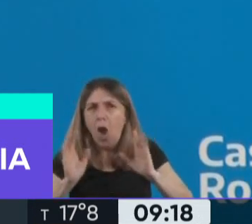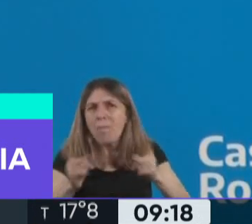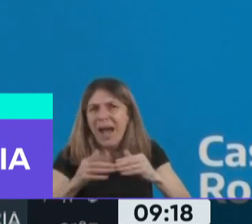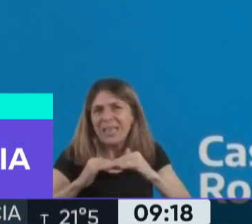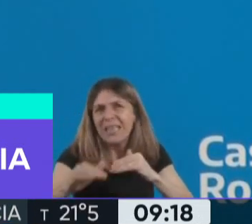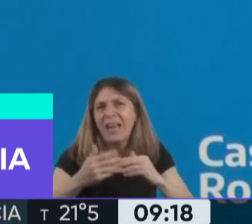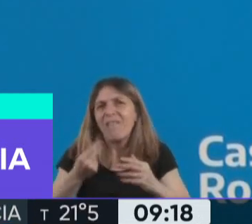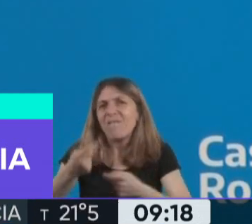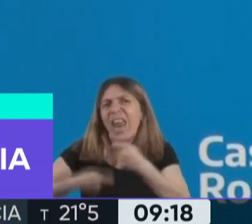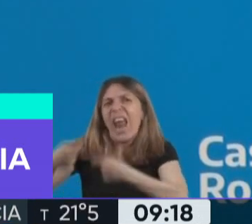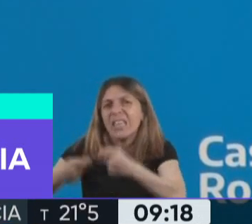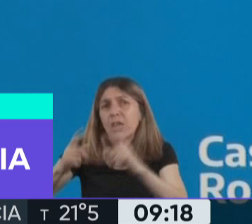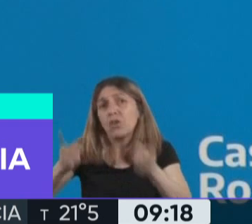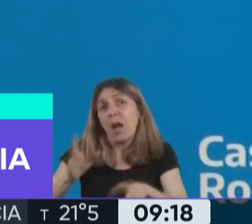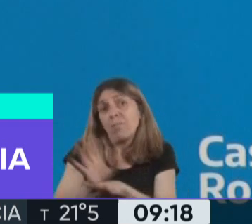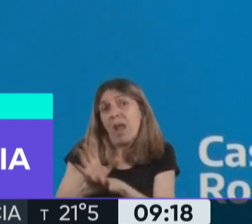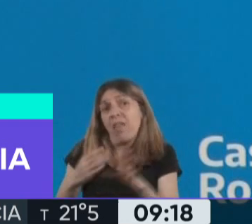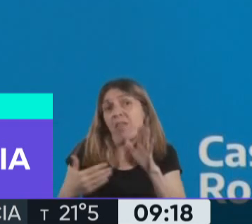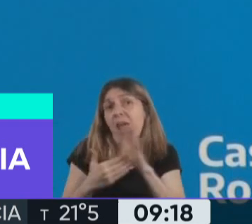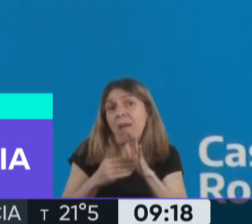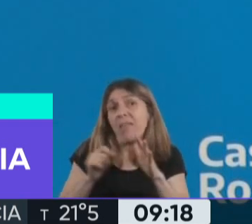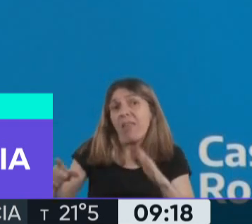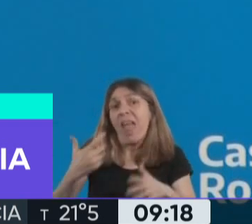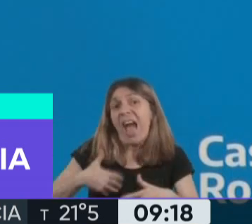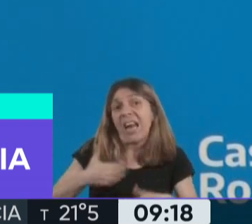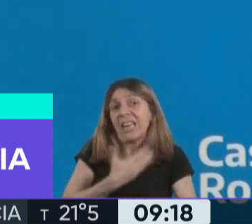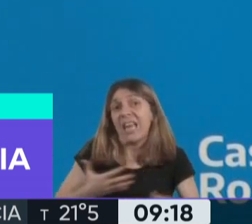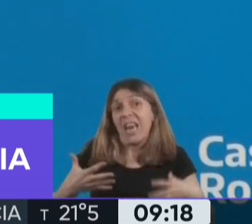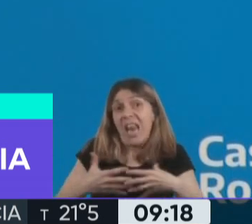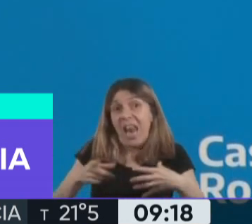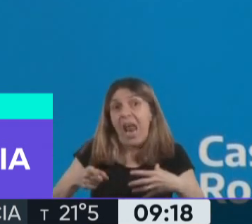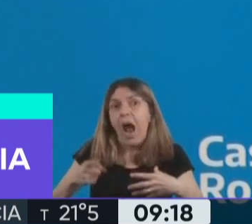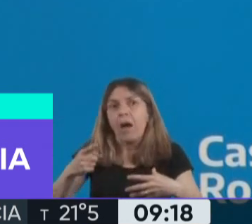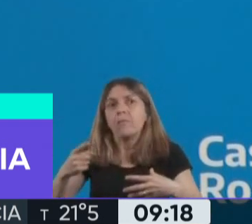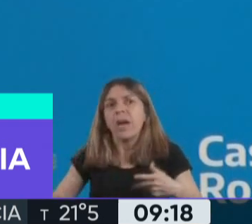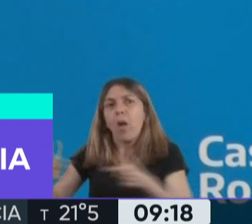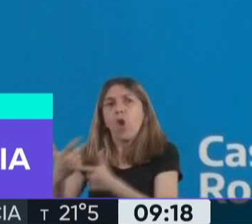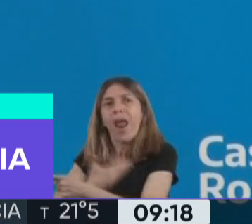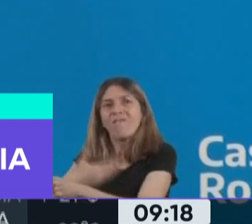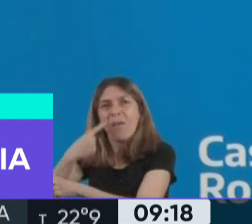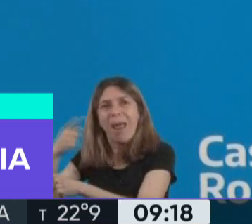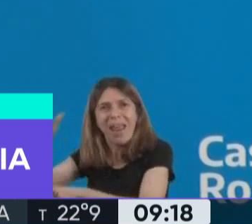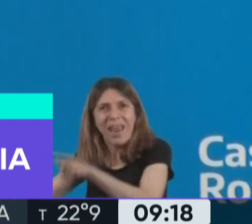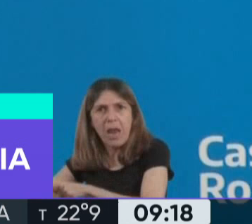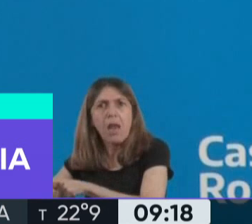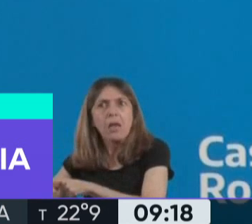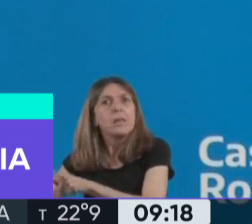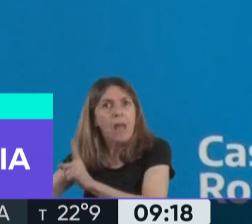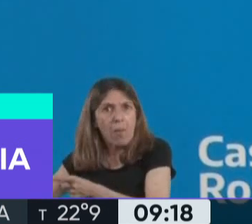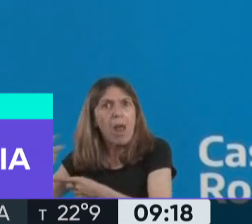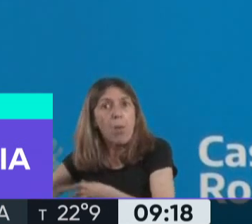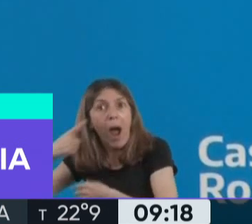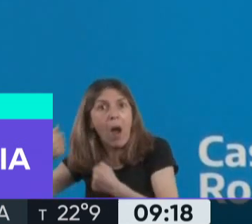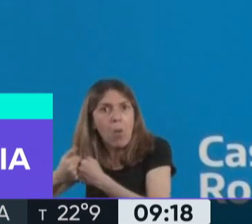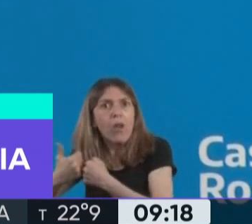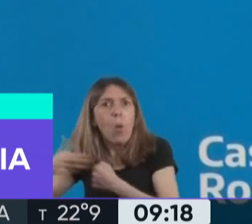expectativa relativamente acorde y con las negociaciones que está llevando la Argentina adelante con respecto al Fondo Monetario Internacional, que va a traer también